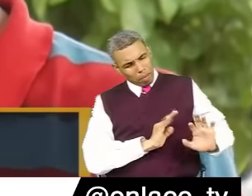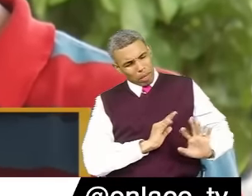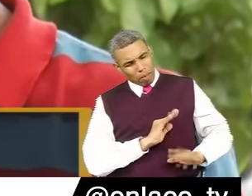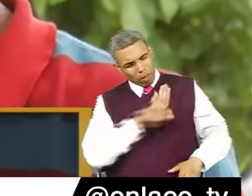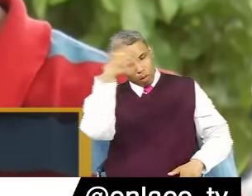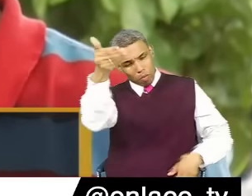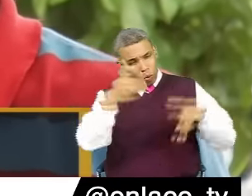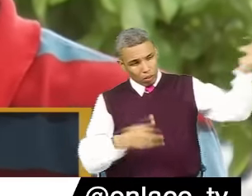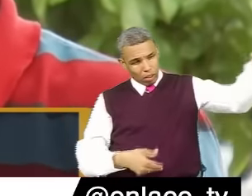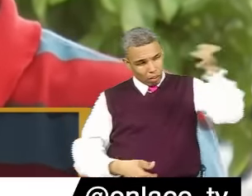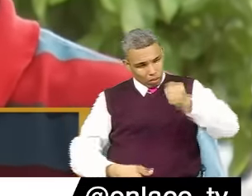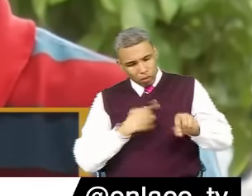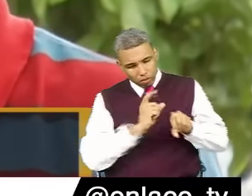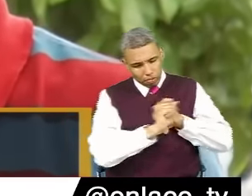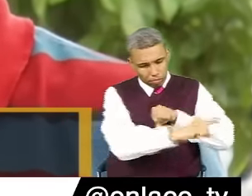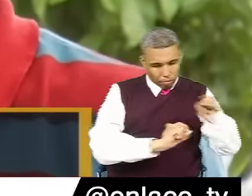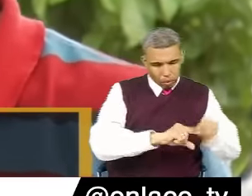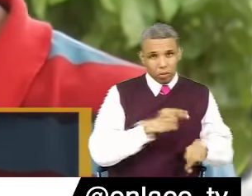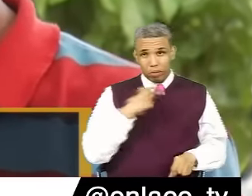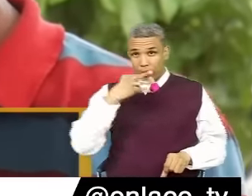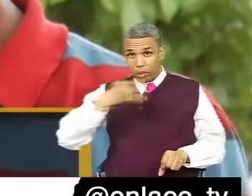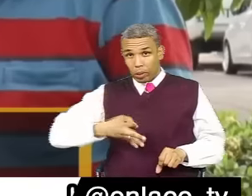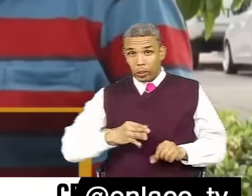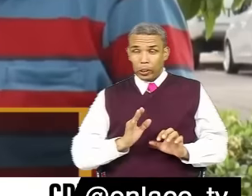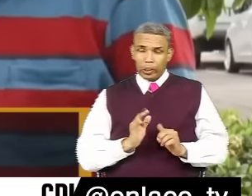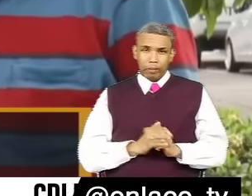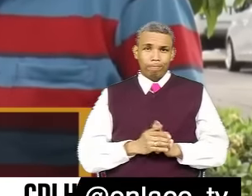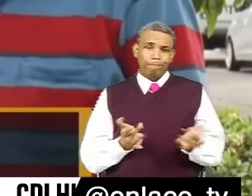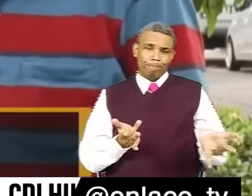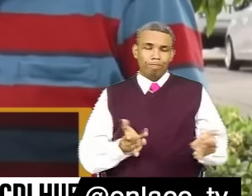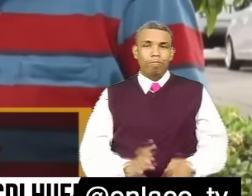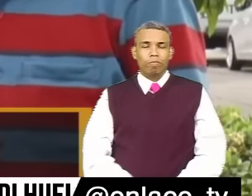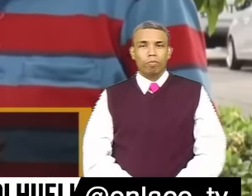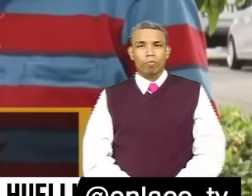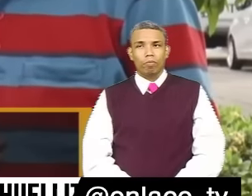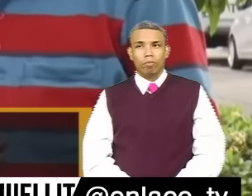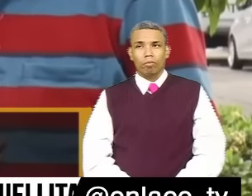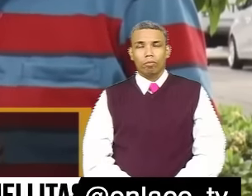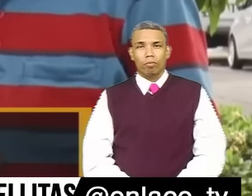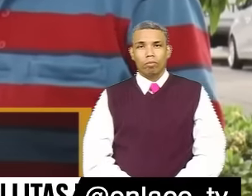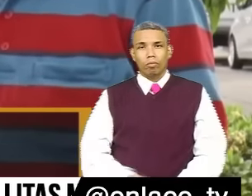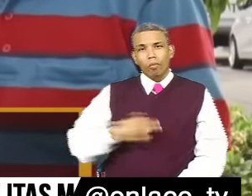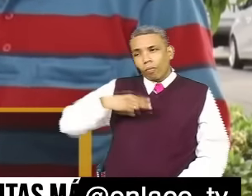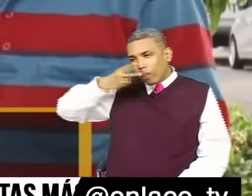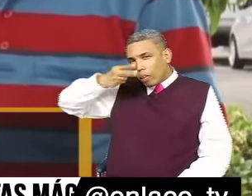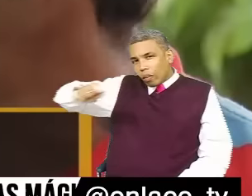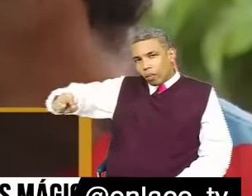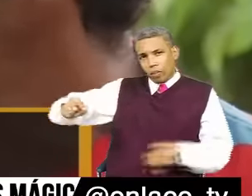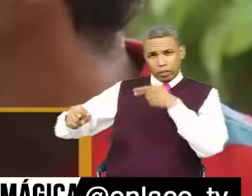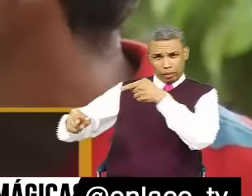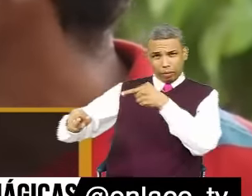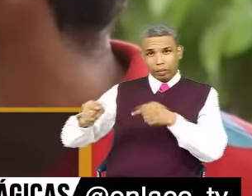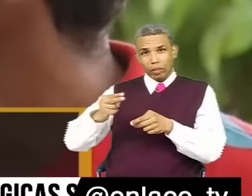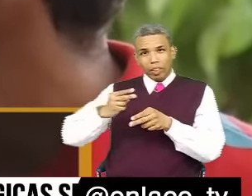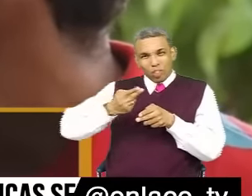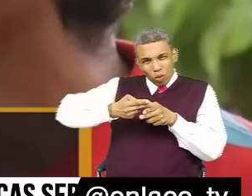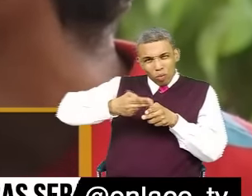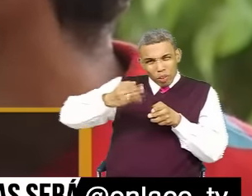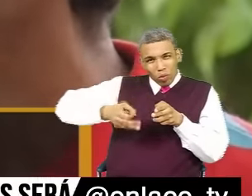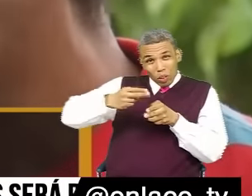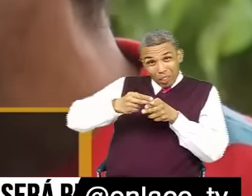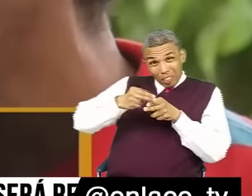que pagando un pelado que ni siquiera estuvo en las vainas. Según el padre, su hijo es señalado de este crimen por llevar el apodo de Conejo, apodo que heredó de